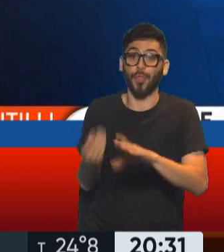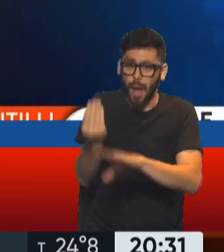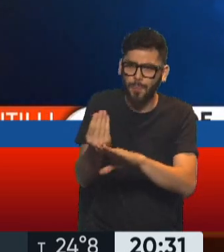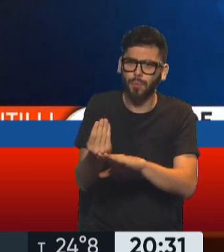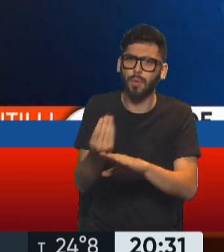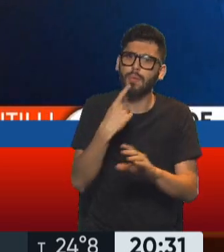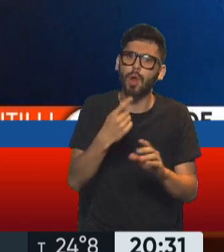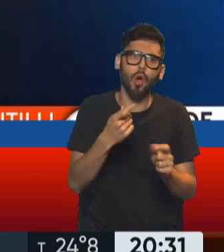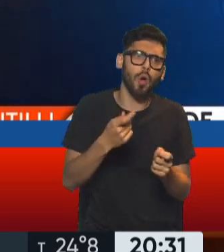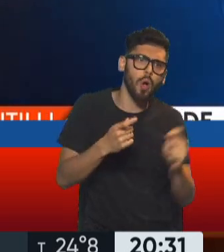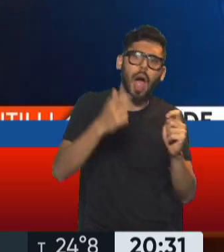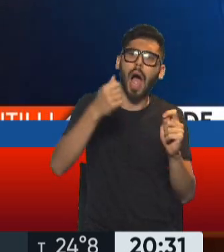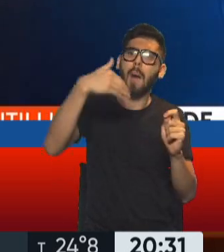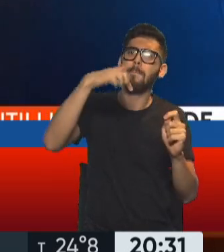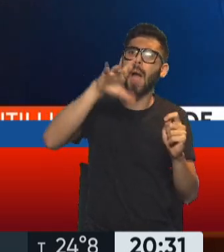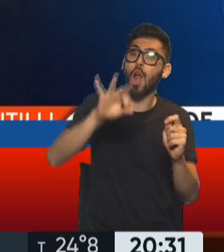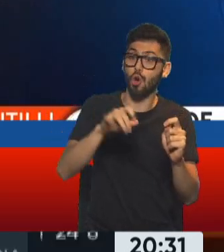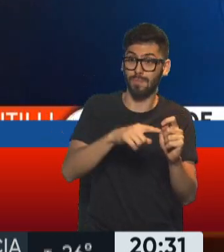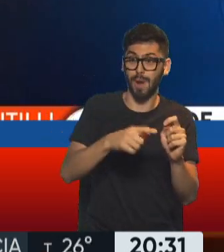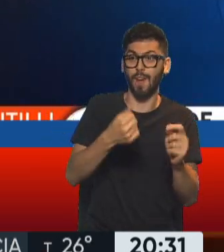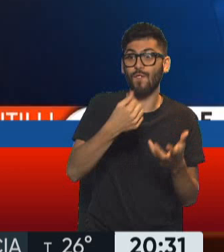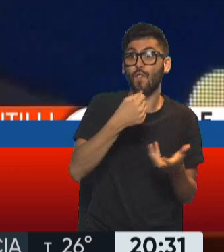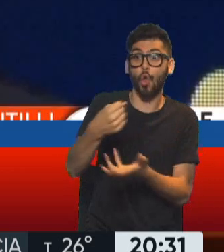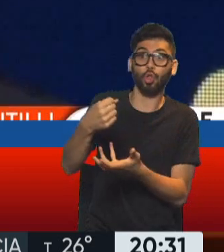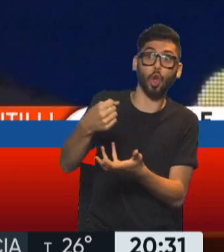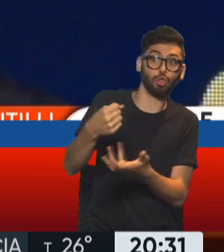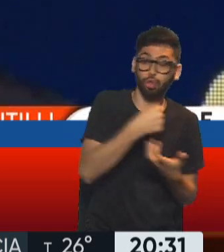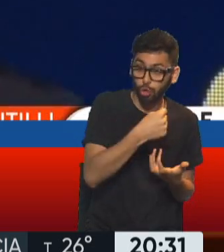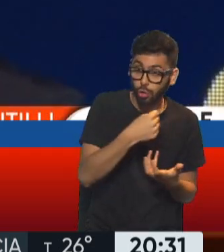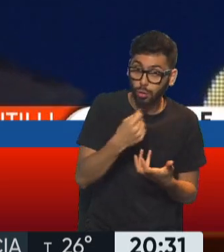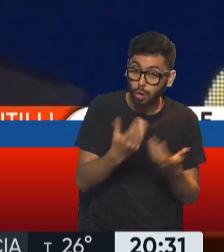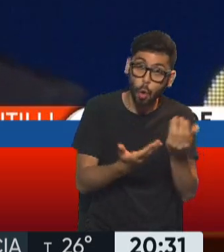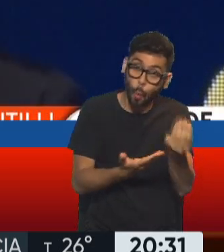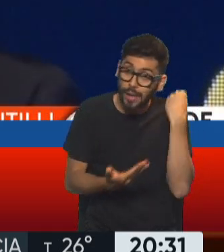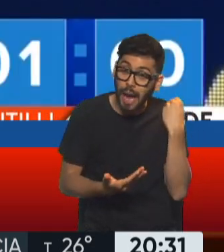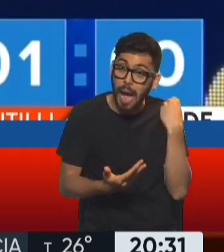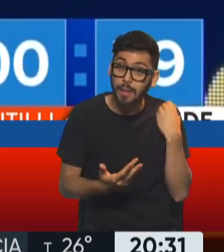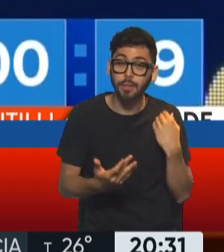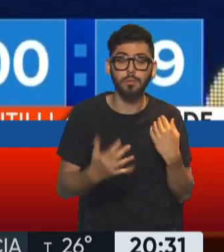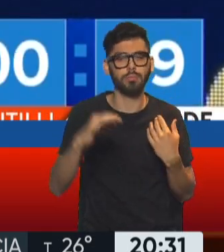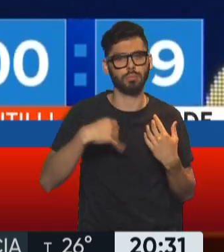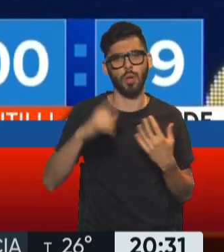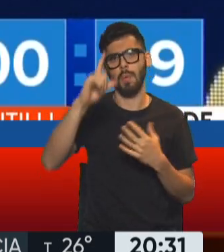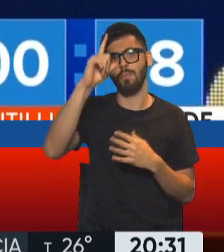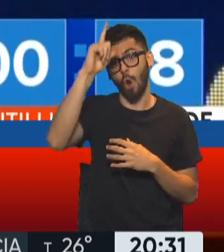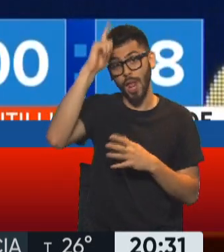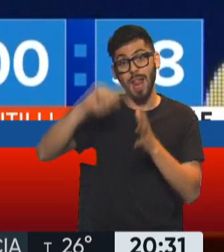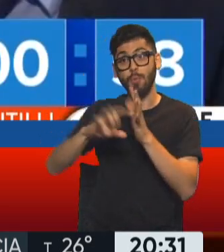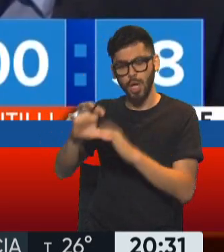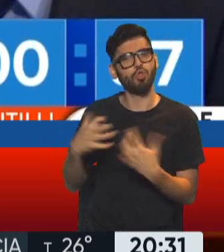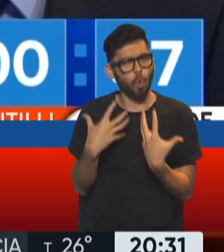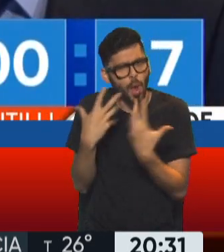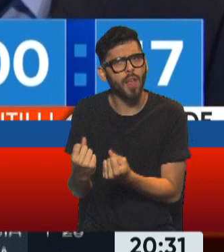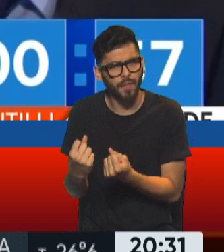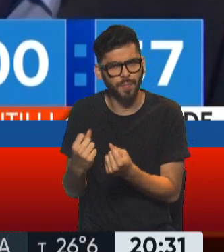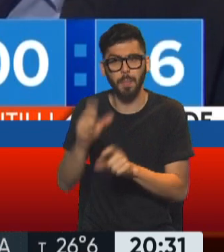el amparo de la Corte, el que presentaste para quitar los fondos? Voy a defender a la policía de la provincia de Buenos Aires, voy a defender a